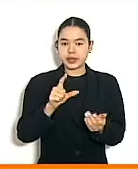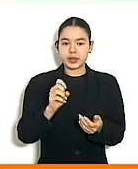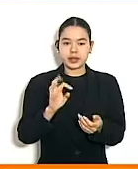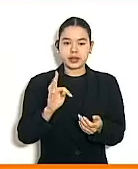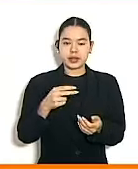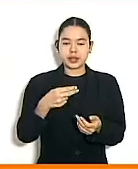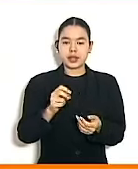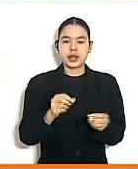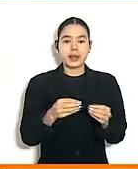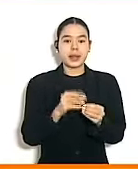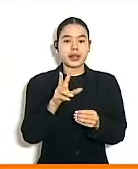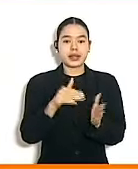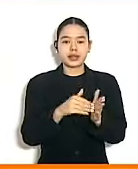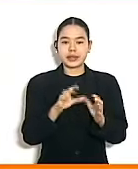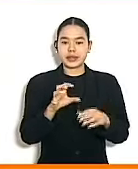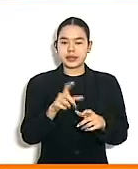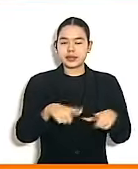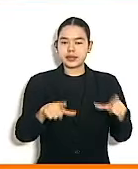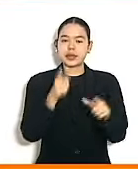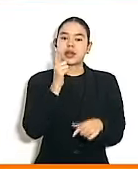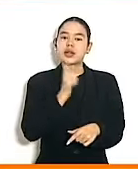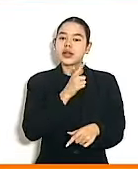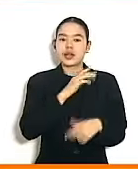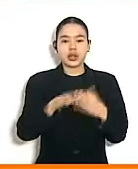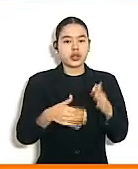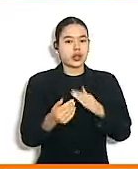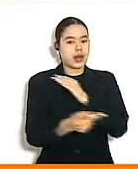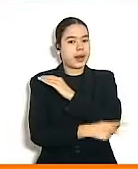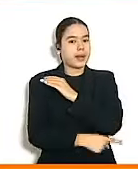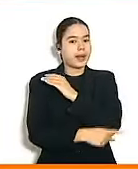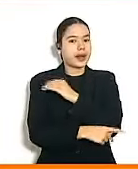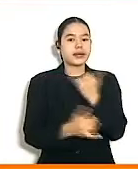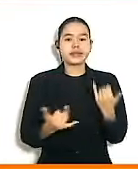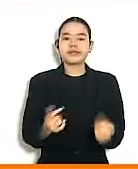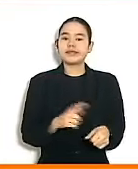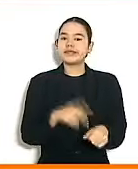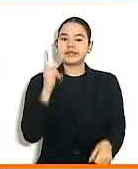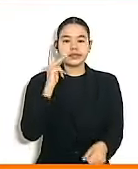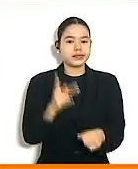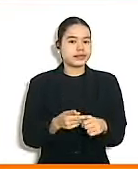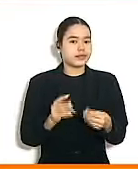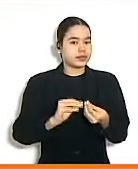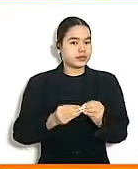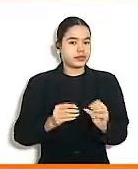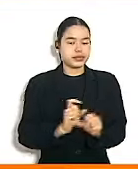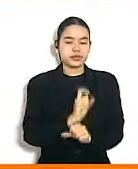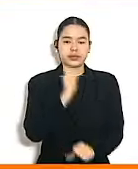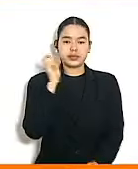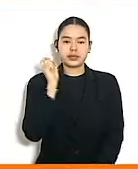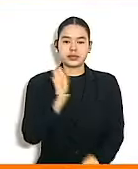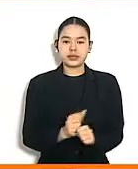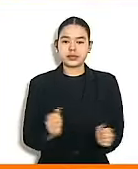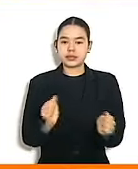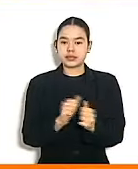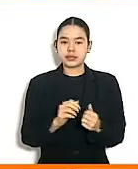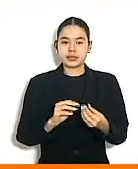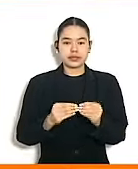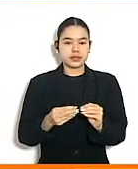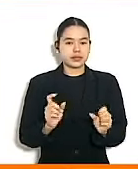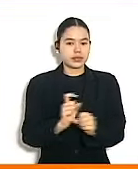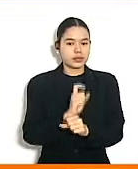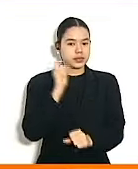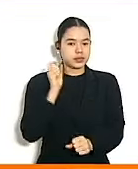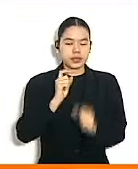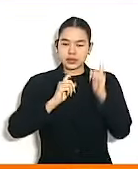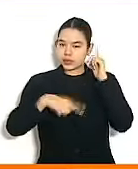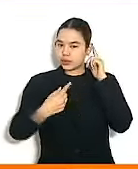de 3.500 puntos de venta Loto a nivel nacional? Ahora sí, pasamos a conocer este primer dígito que forma tu número ganador